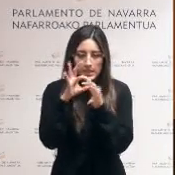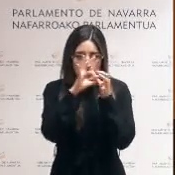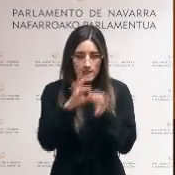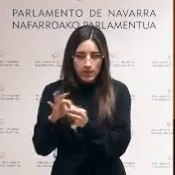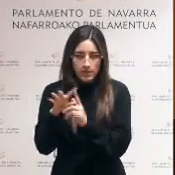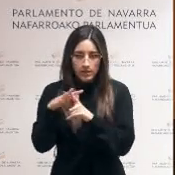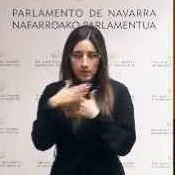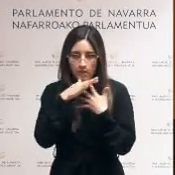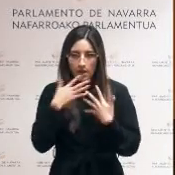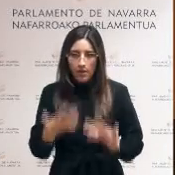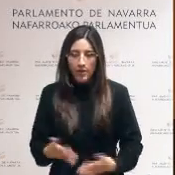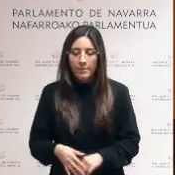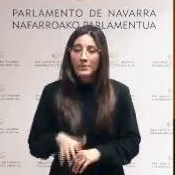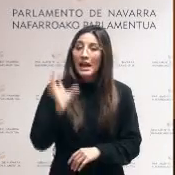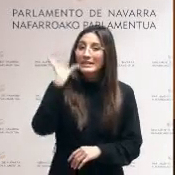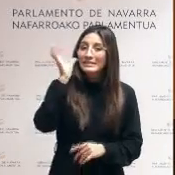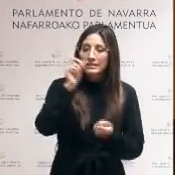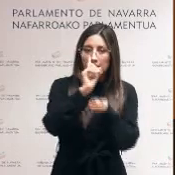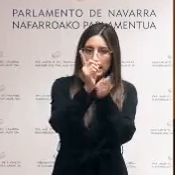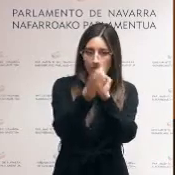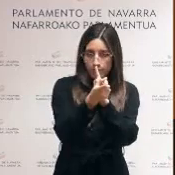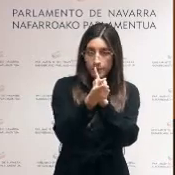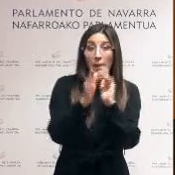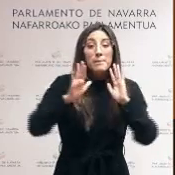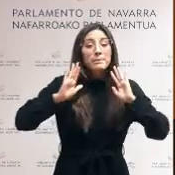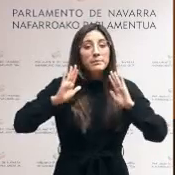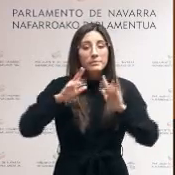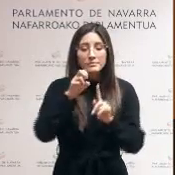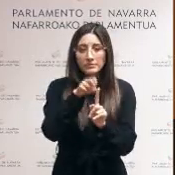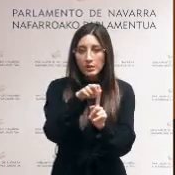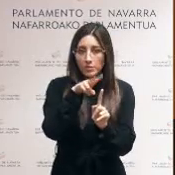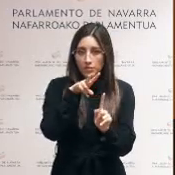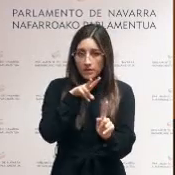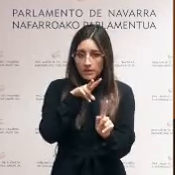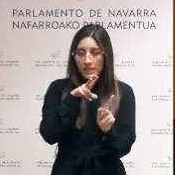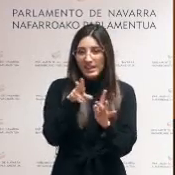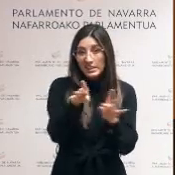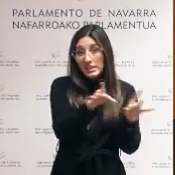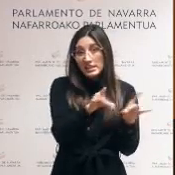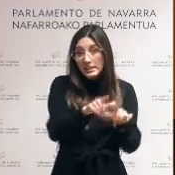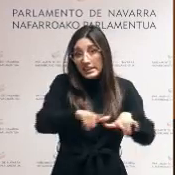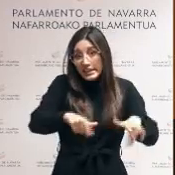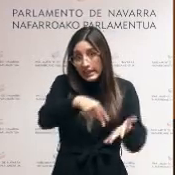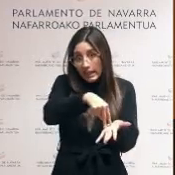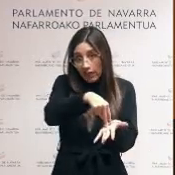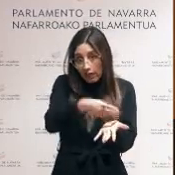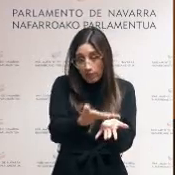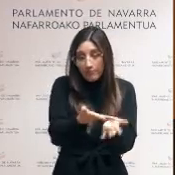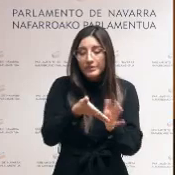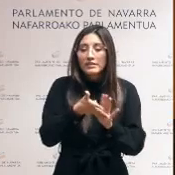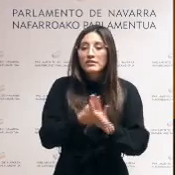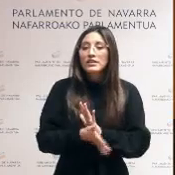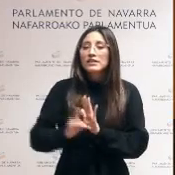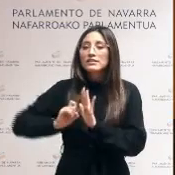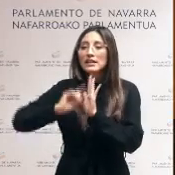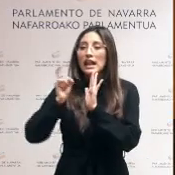cambio climático. Pero lo hacemos desde el terreno. Gracias, señor consejero, por irse en este momento, que es una ley que le incumbe